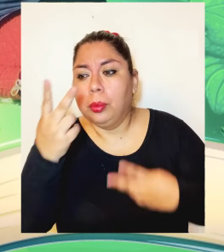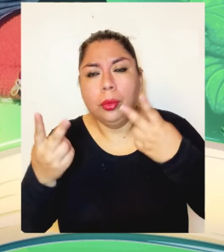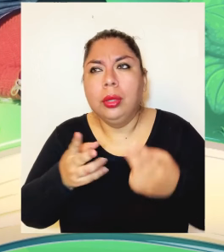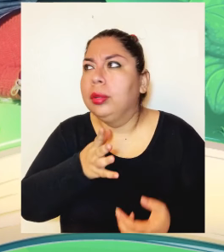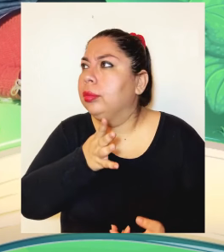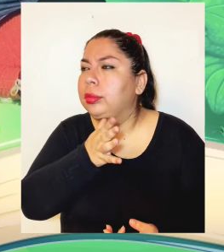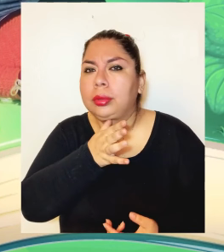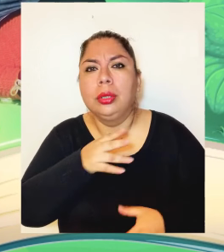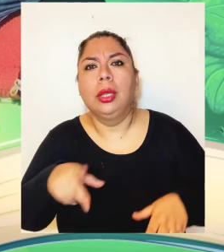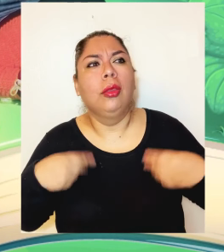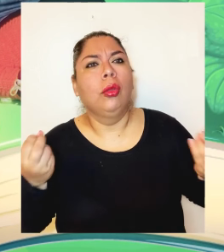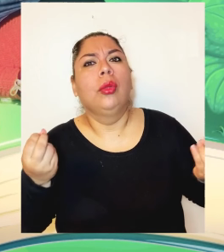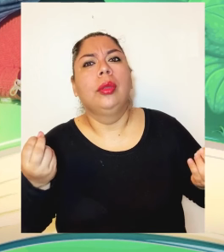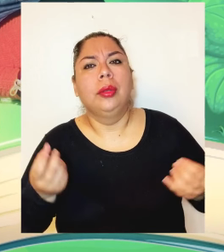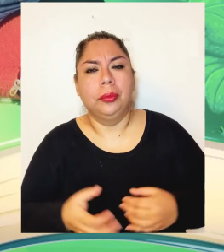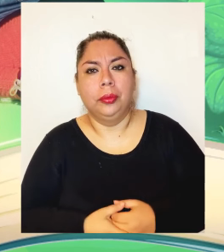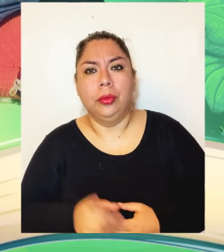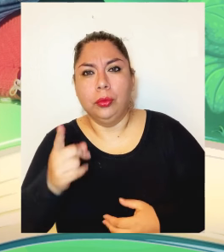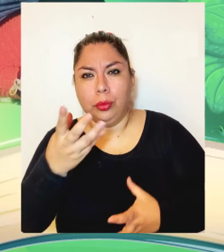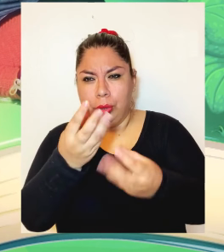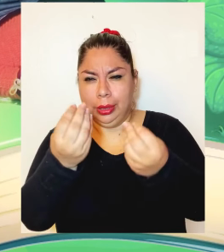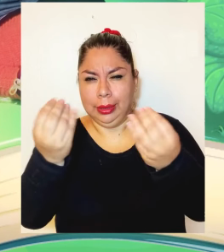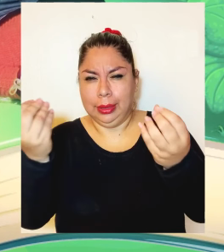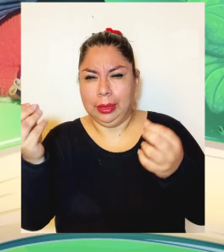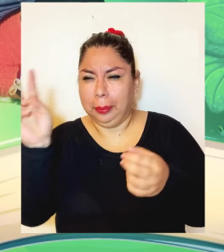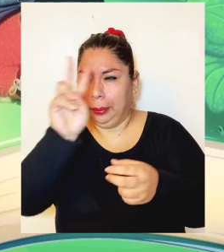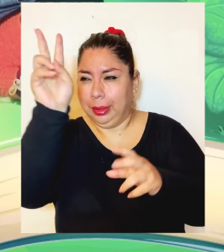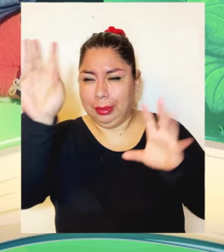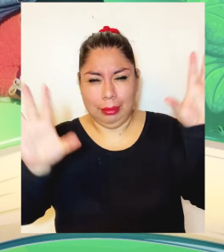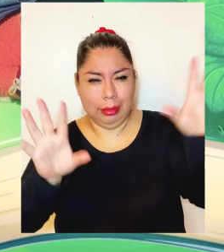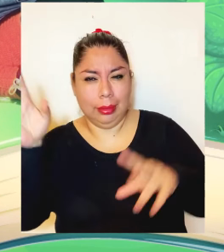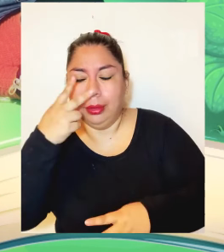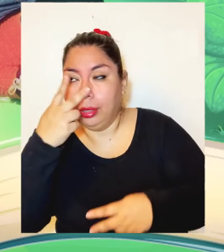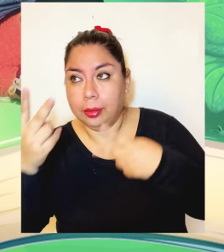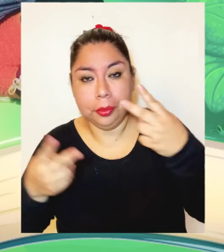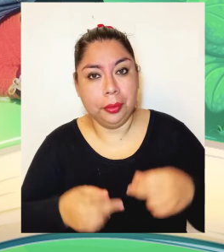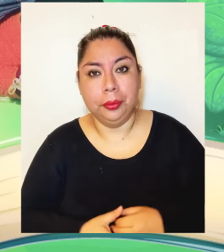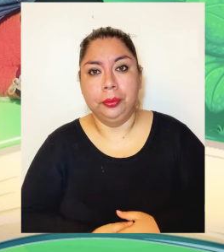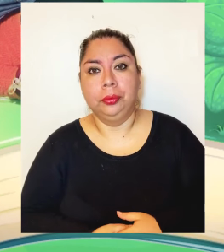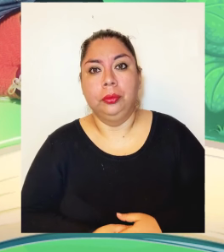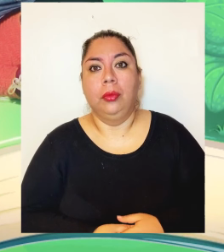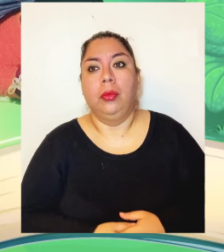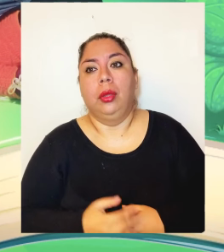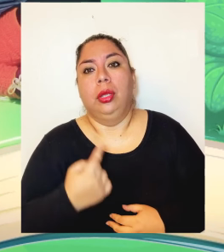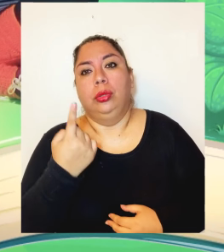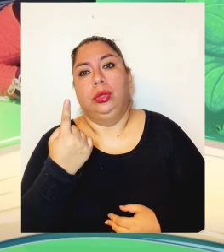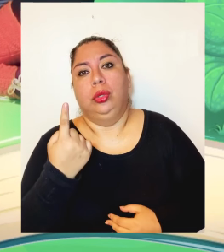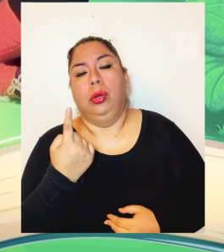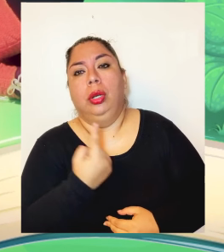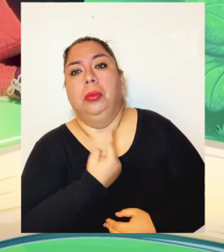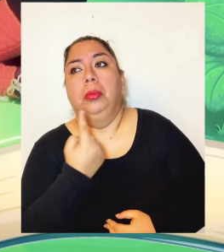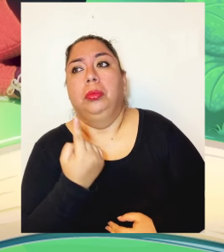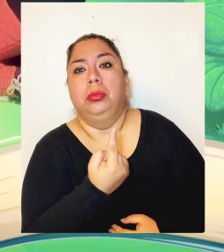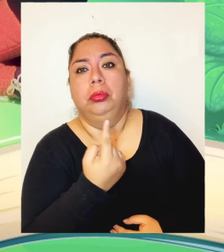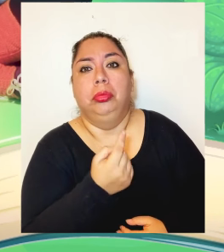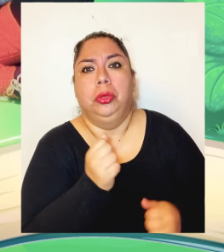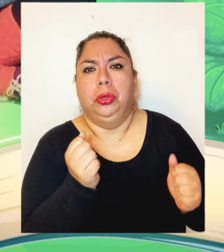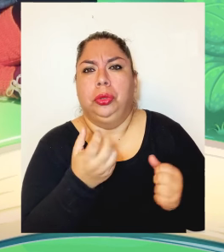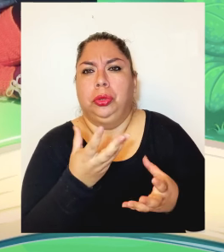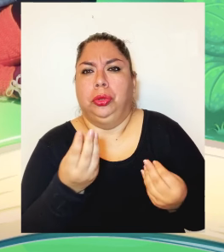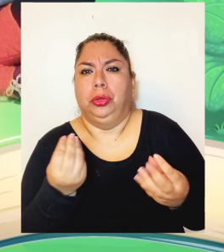dónde estaba por la gran vegetación que había. Ay, se sentía sola y con